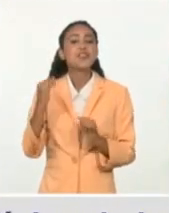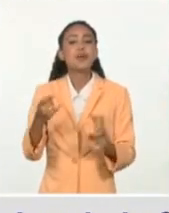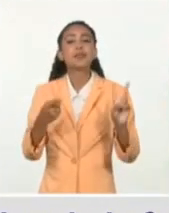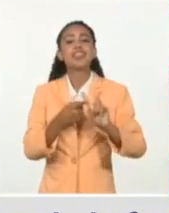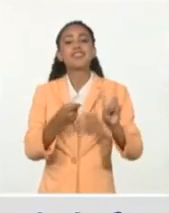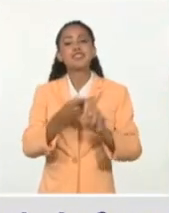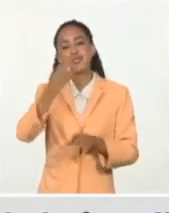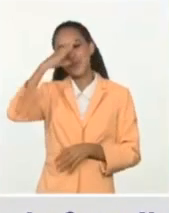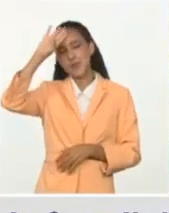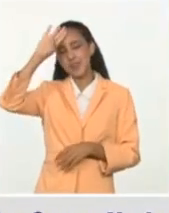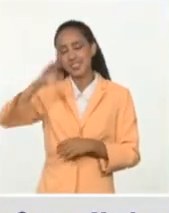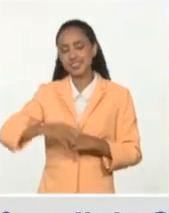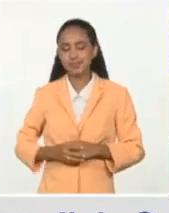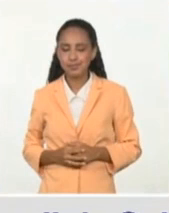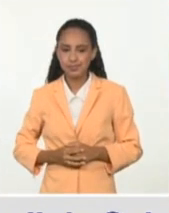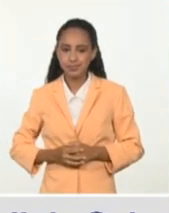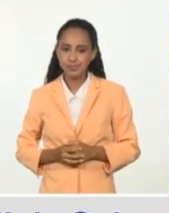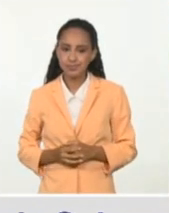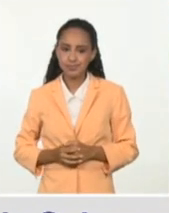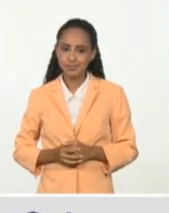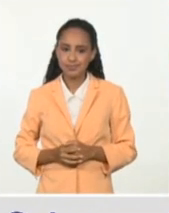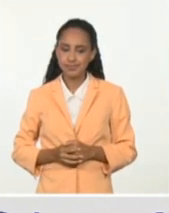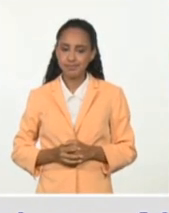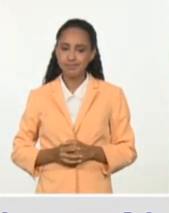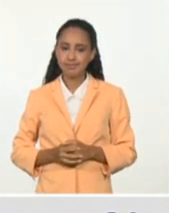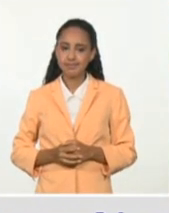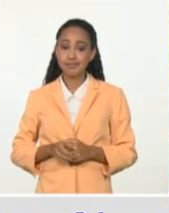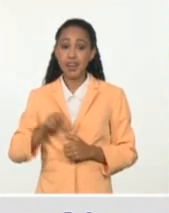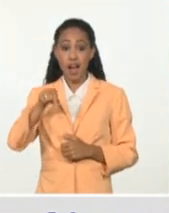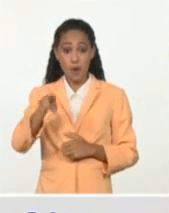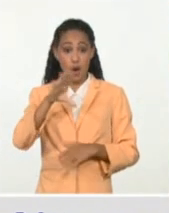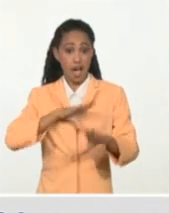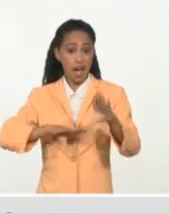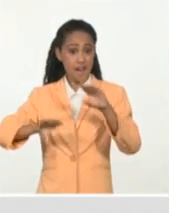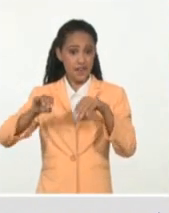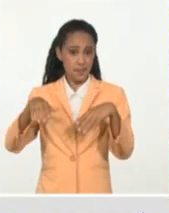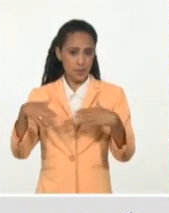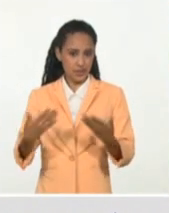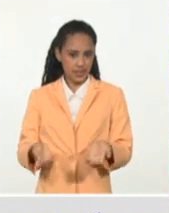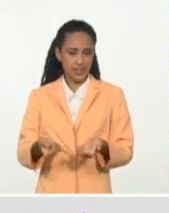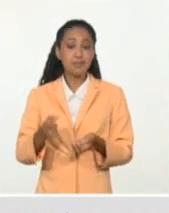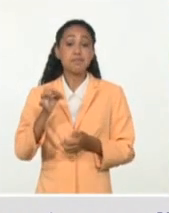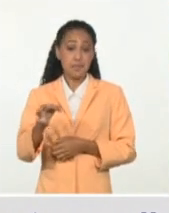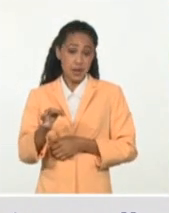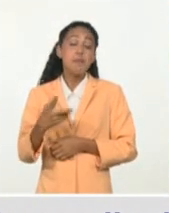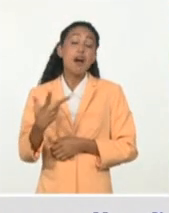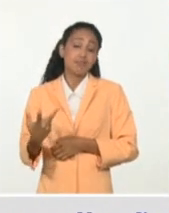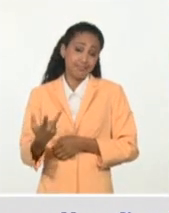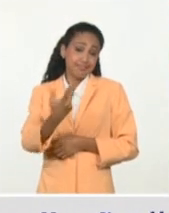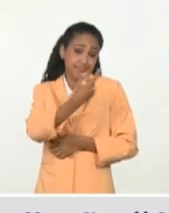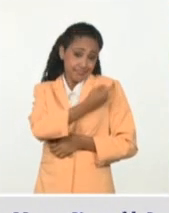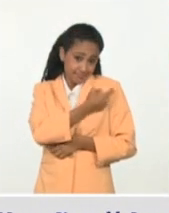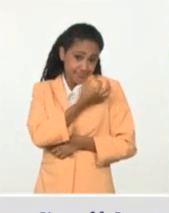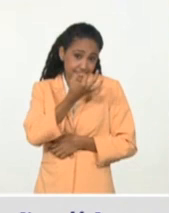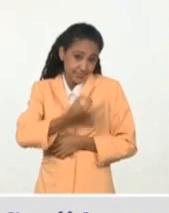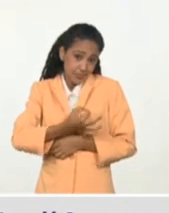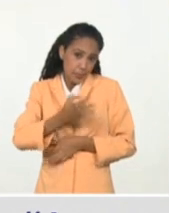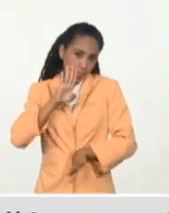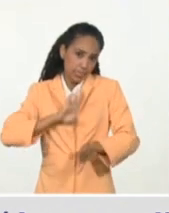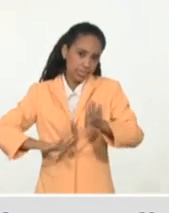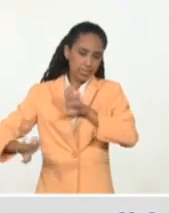la Televisión Cubana. Y continuamos hablando sobre Soberana Plus, candidato vacunal anti-COVID-19